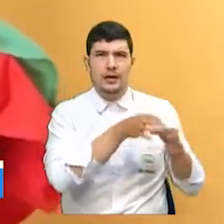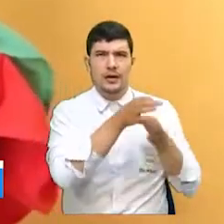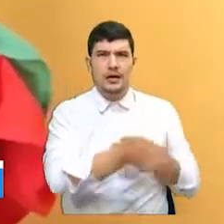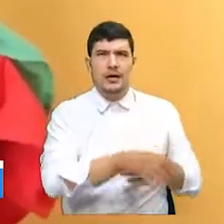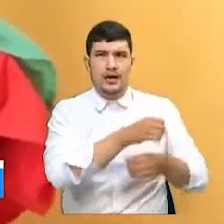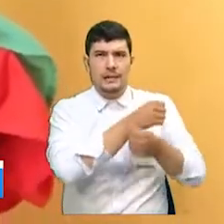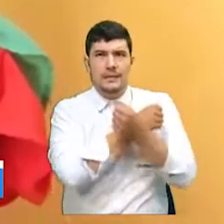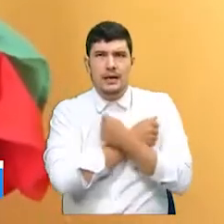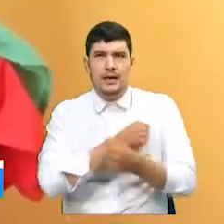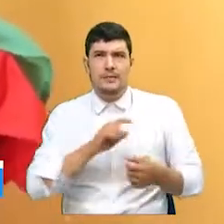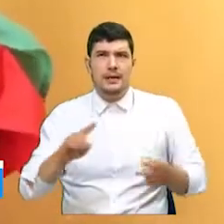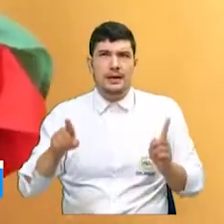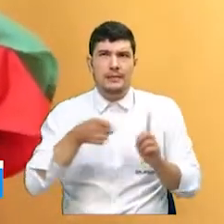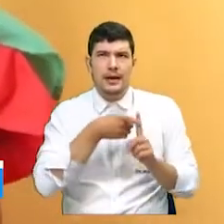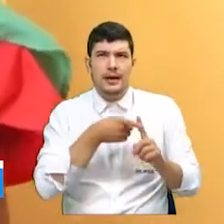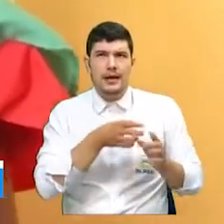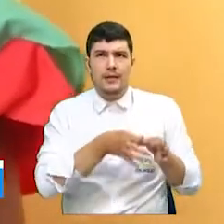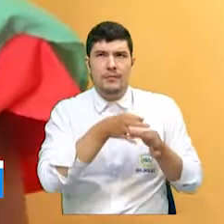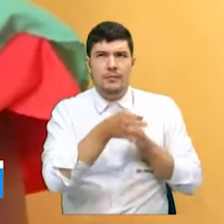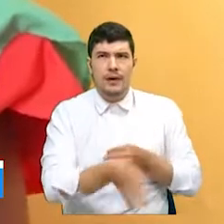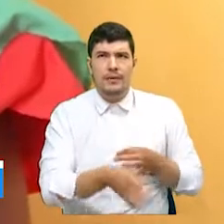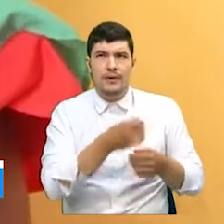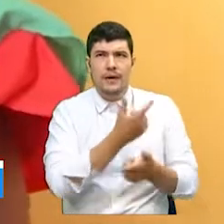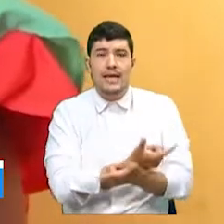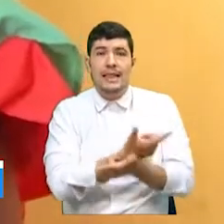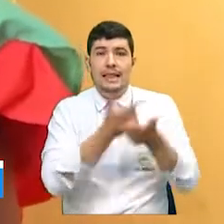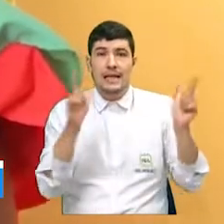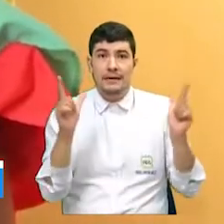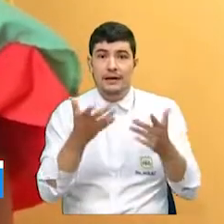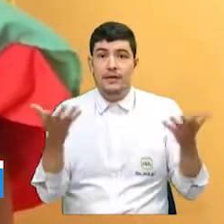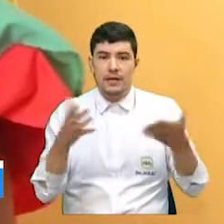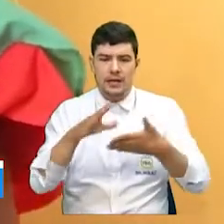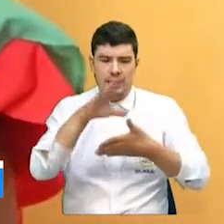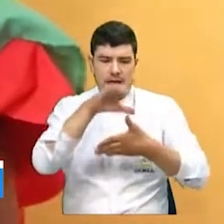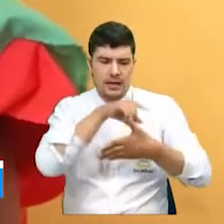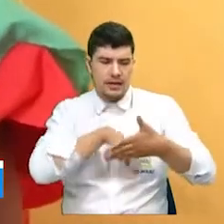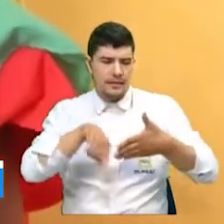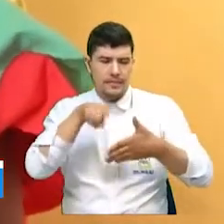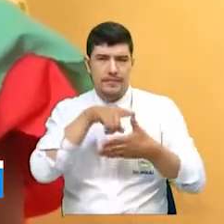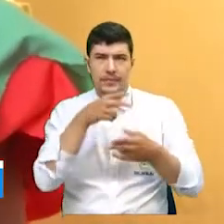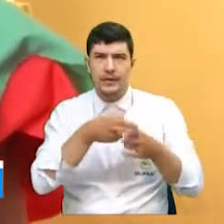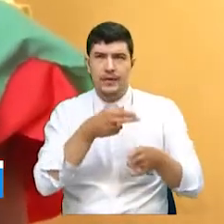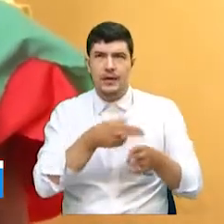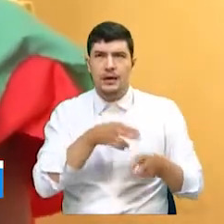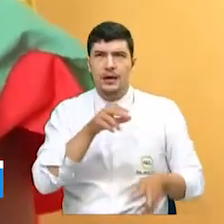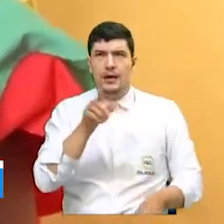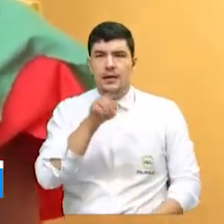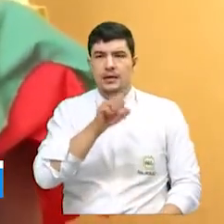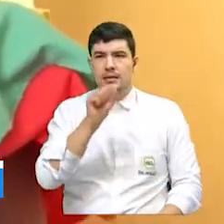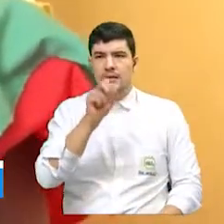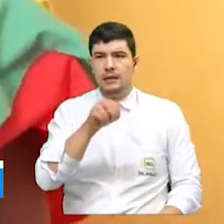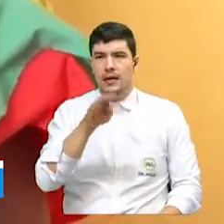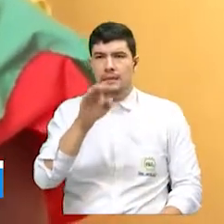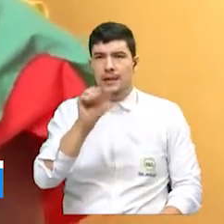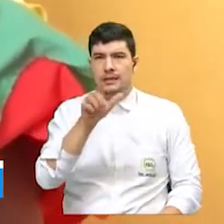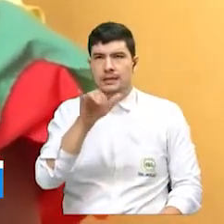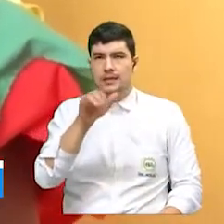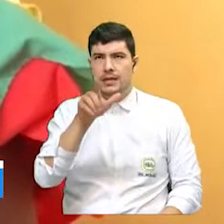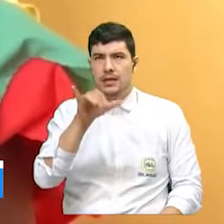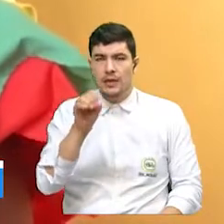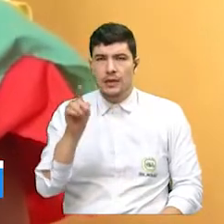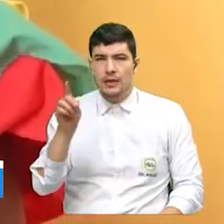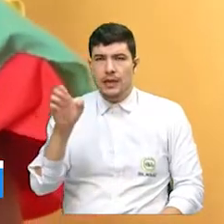primer pueblo libre en América, llamado San Basilio de Palenque, donde nosotros